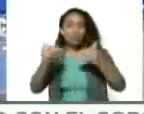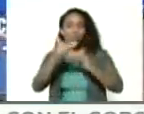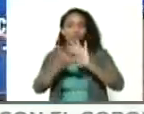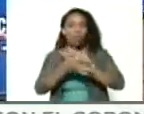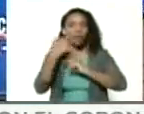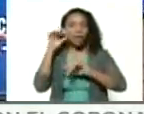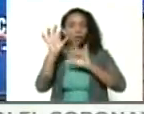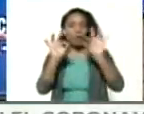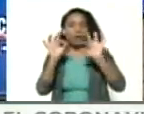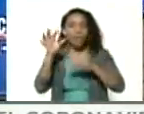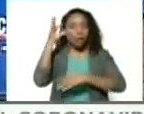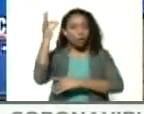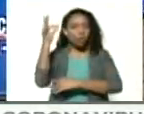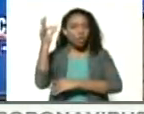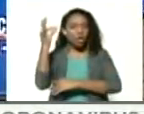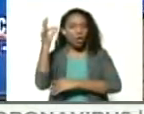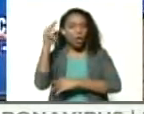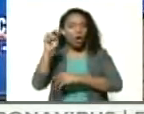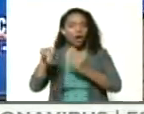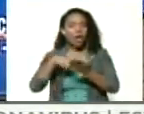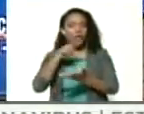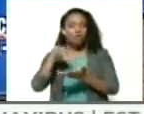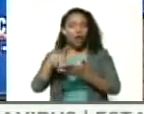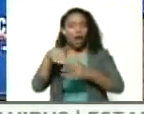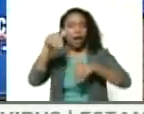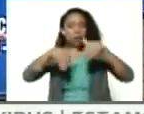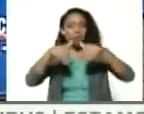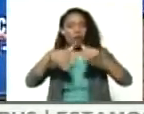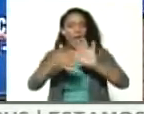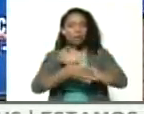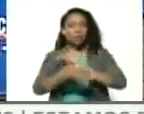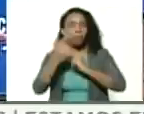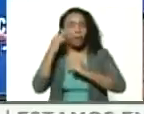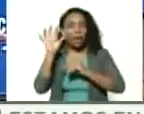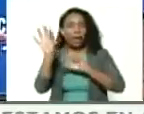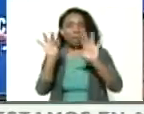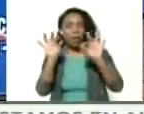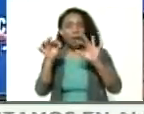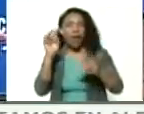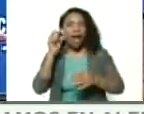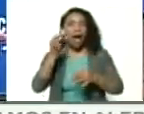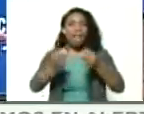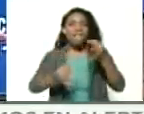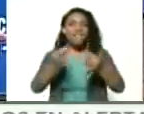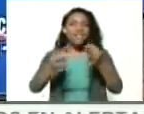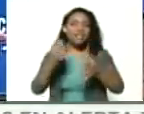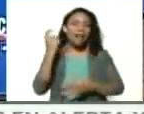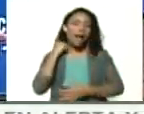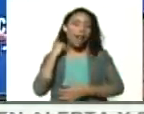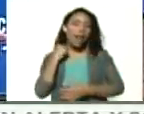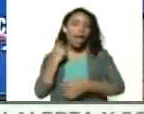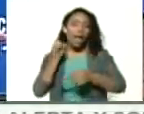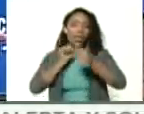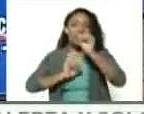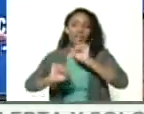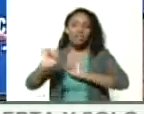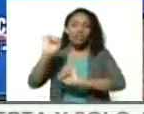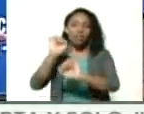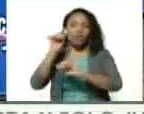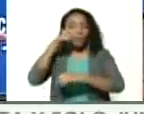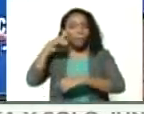miembros del Consejo Nacional Electoral, para elegir el fiscal, el defensor del pueblo,